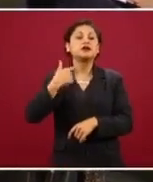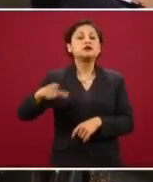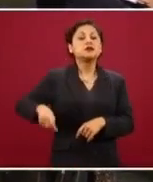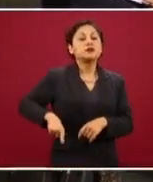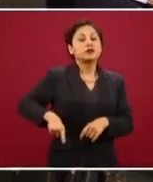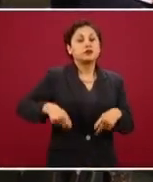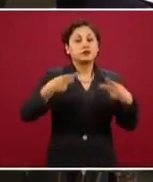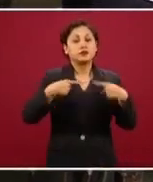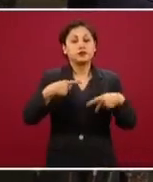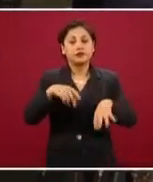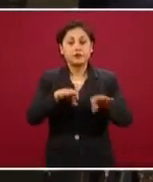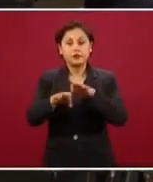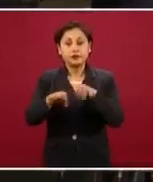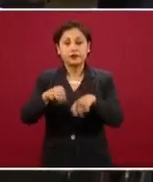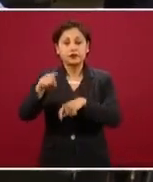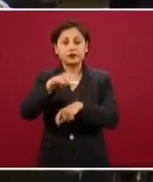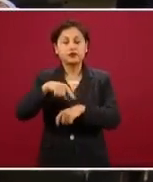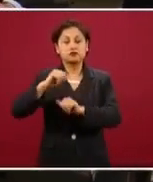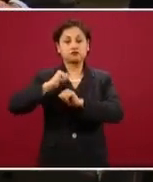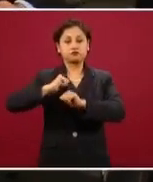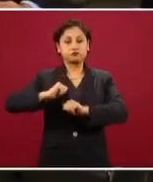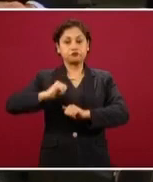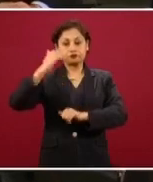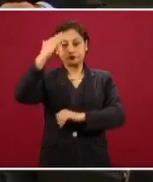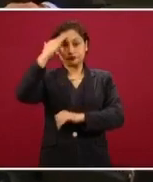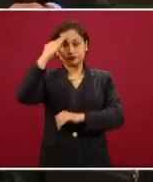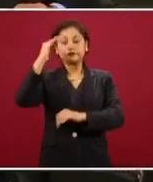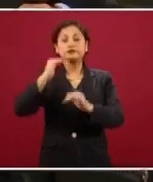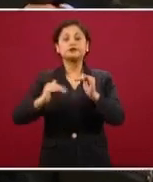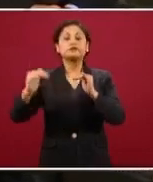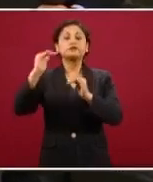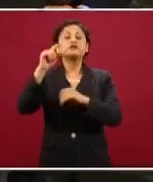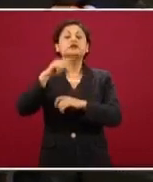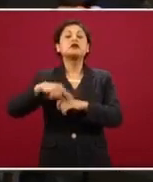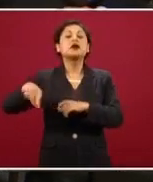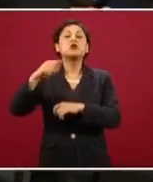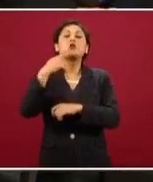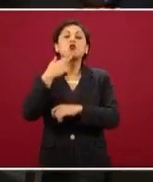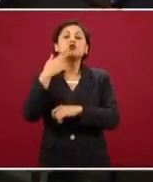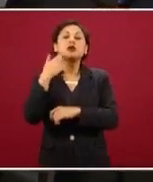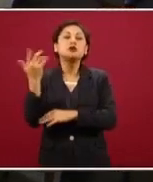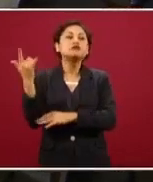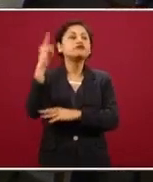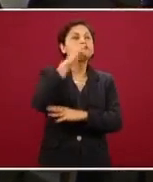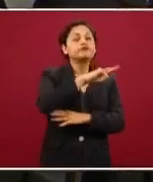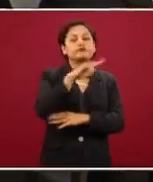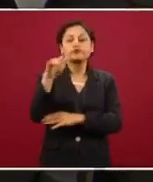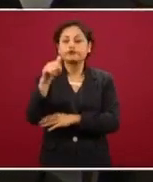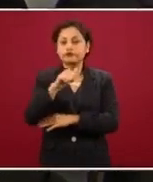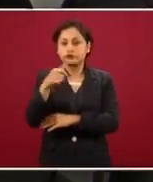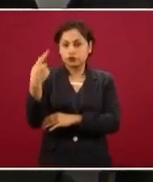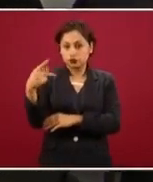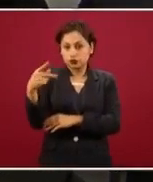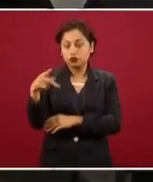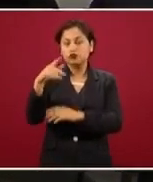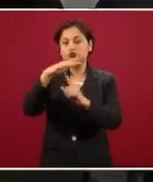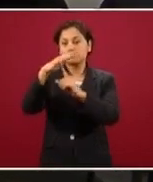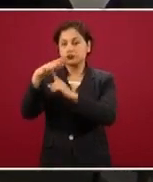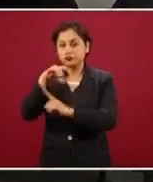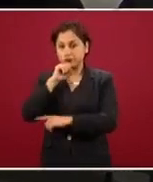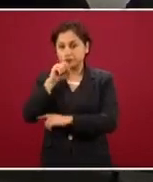usa con ese, ya no se usan con ese propósito y están en venta, ¿sí?